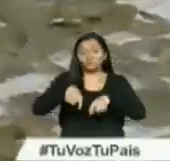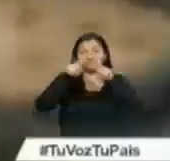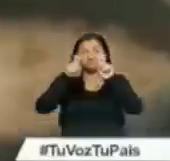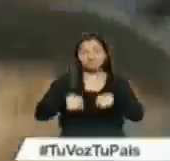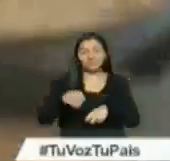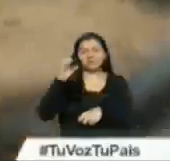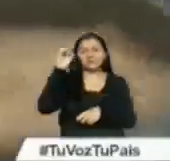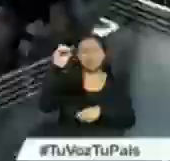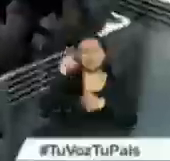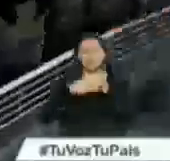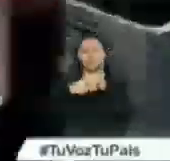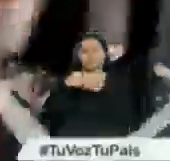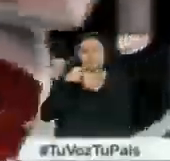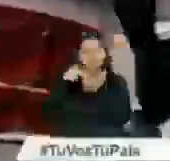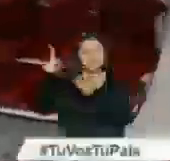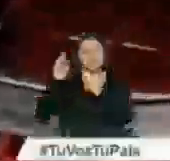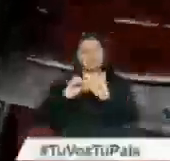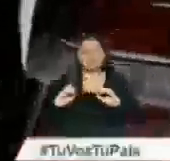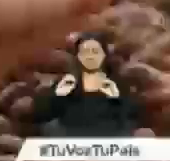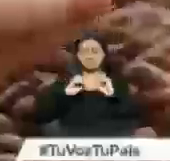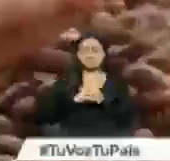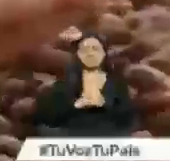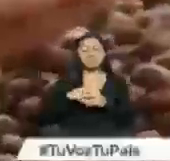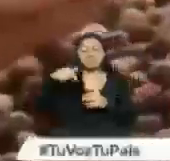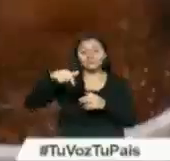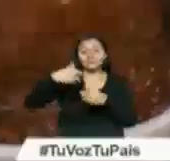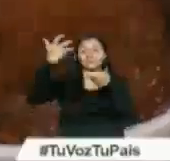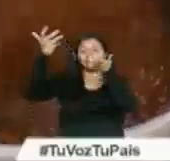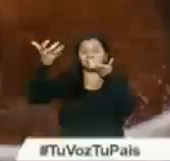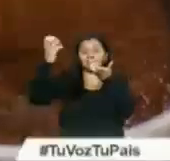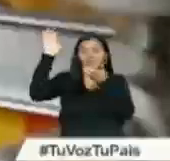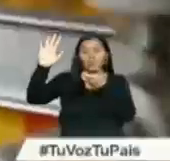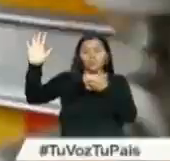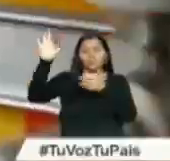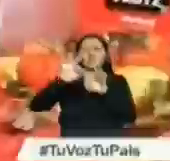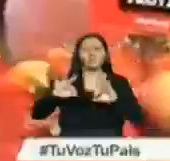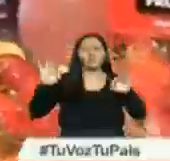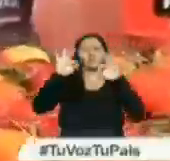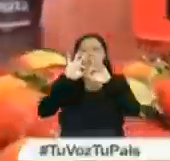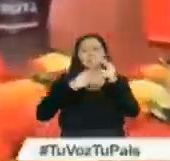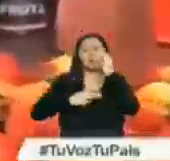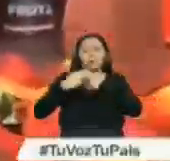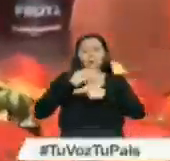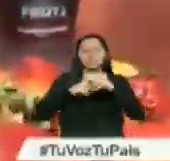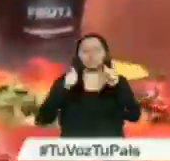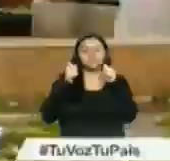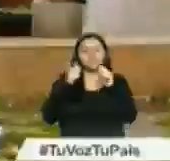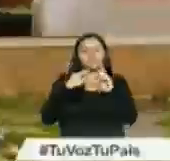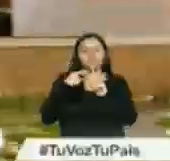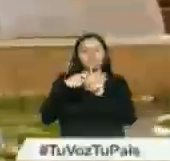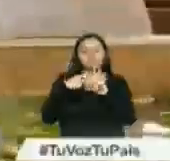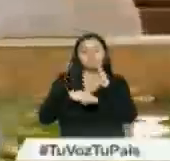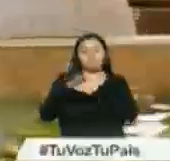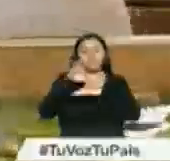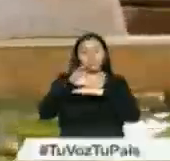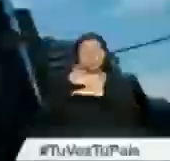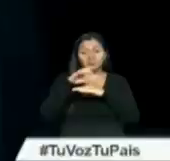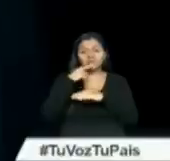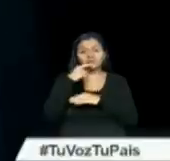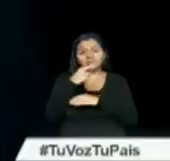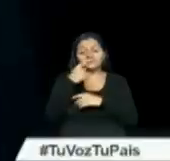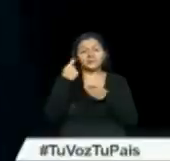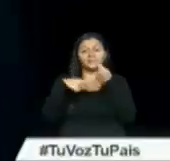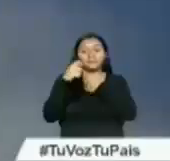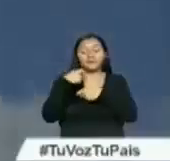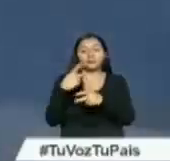bloque comercial es uno de los socios más importantes para el país. De acuerdo a los datos proporcionados por el Banco Central del Ecuador, las